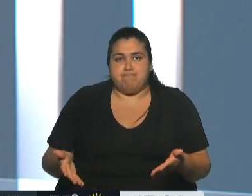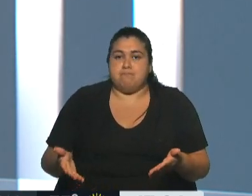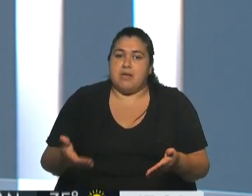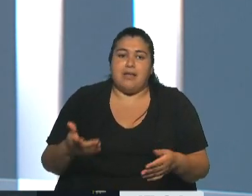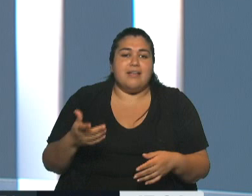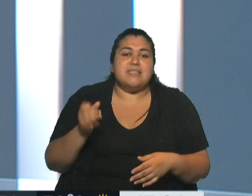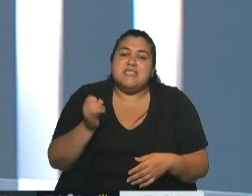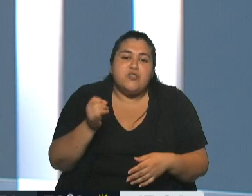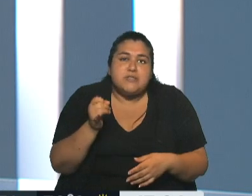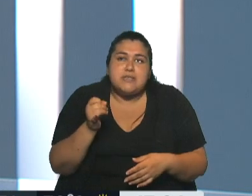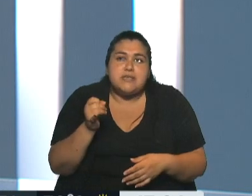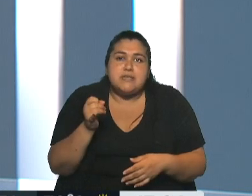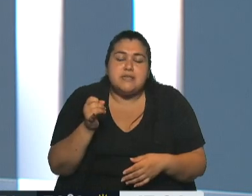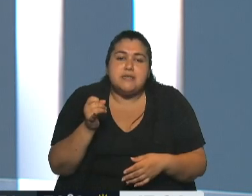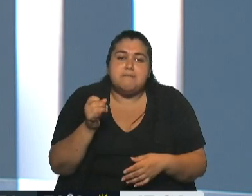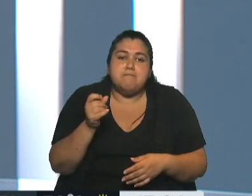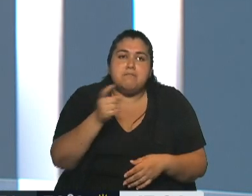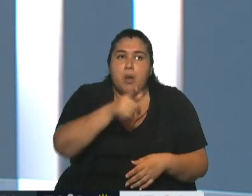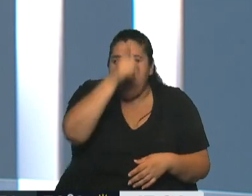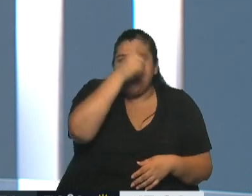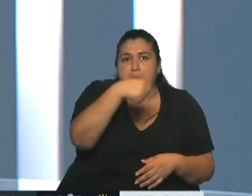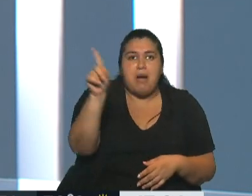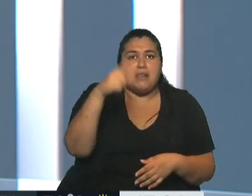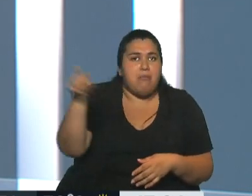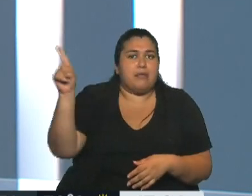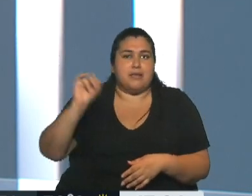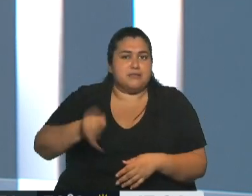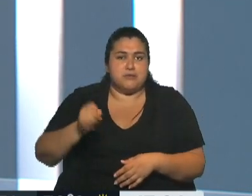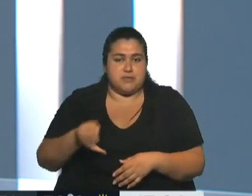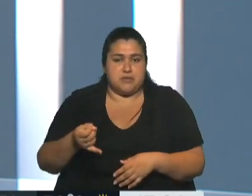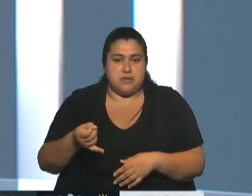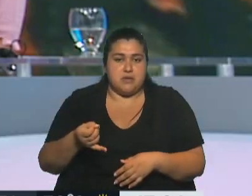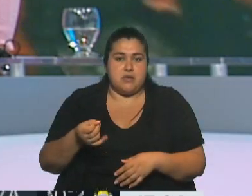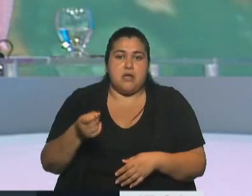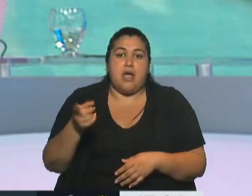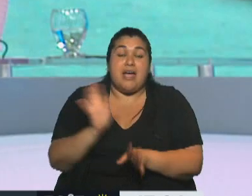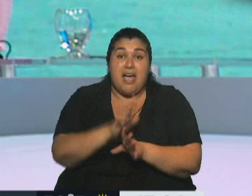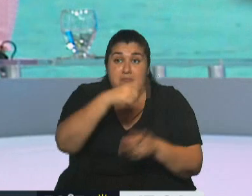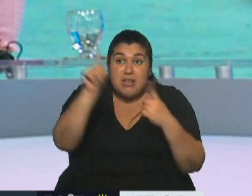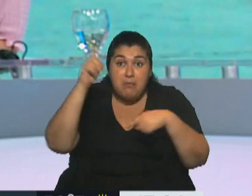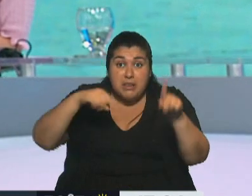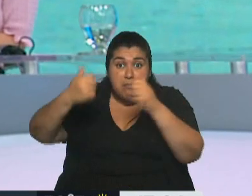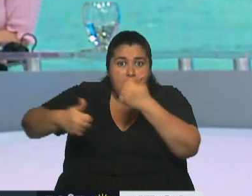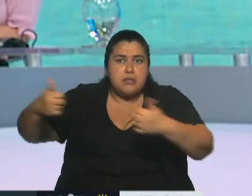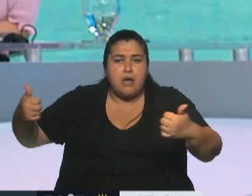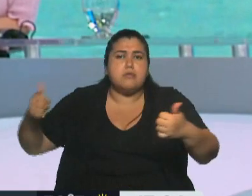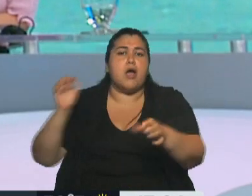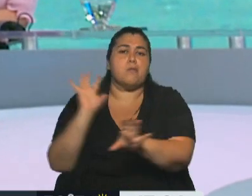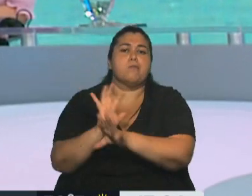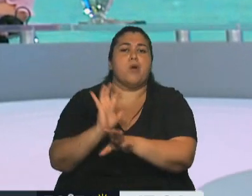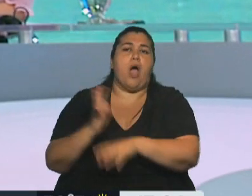mandar que las Fuerzas Armadas intervengan y recupera una narrativa que parece exitosa, que es